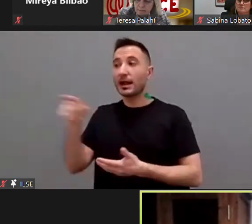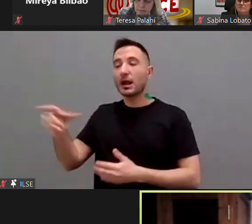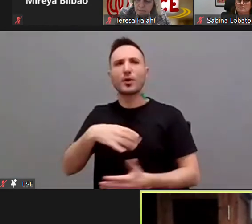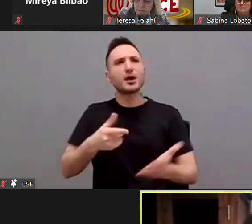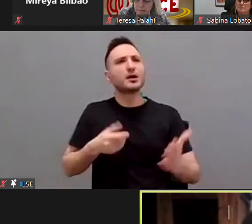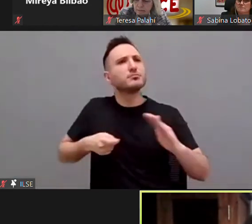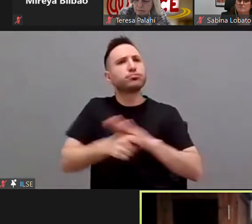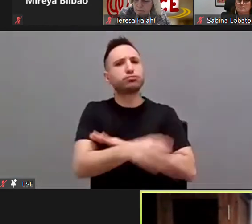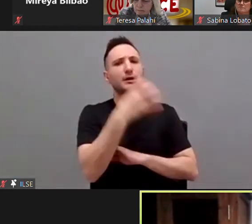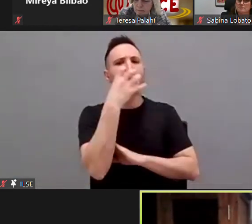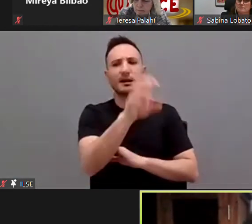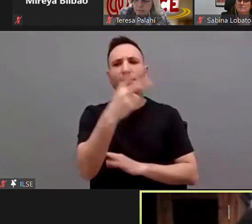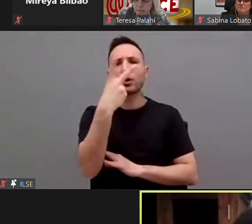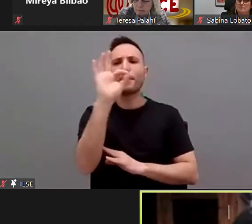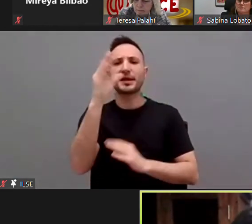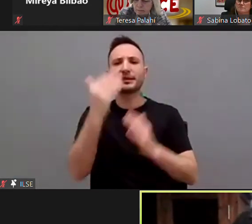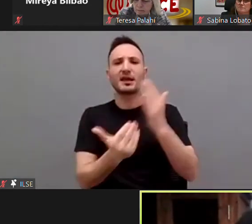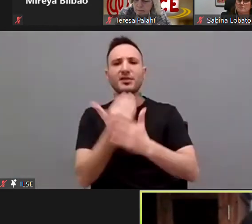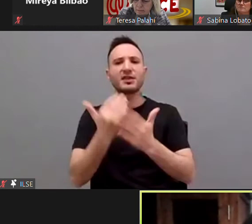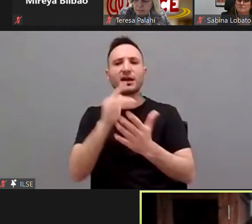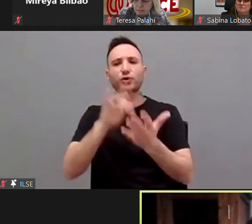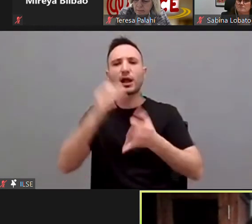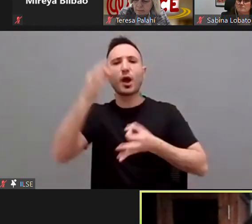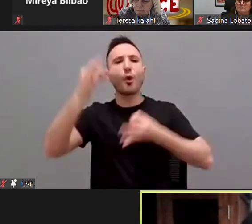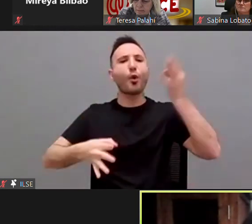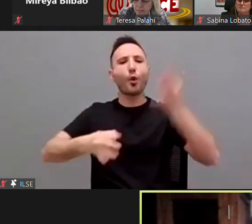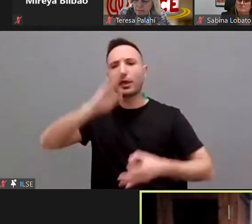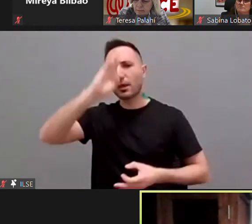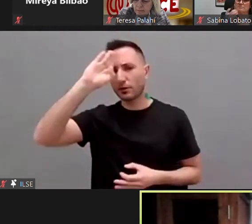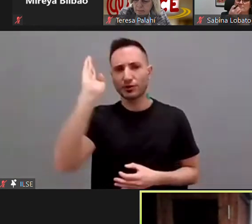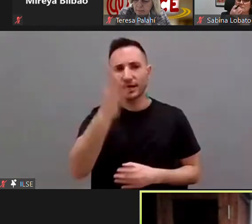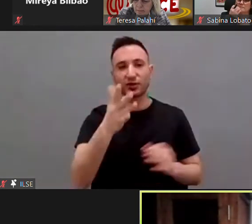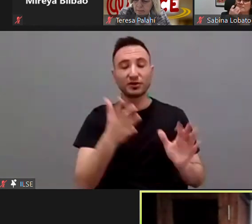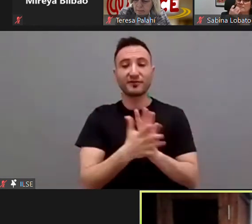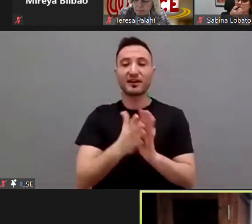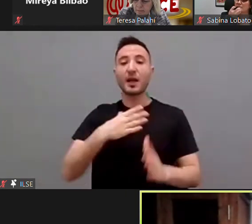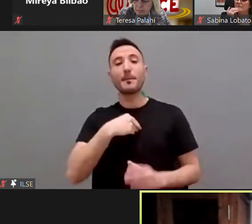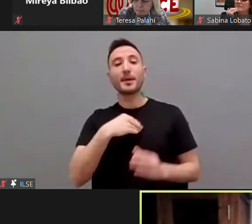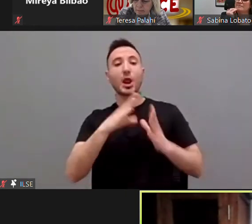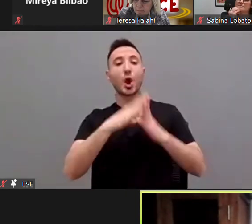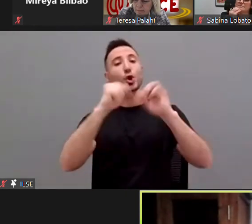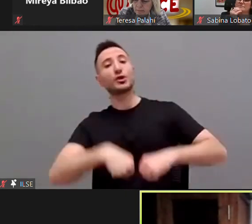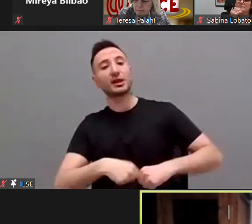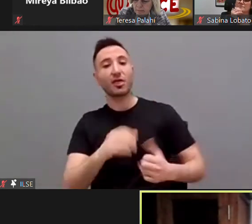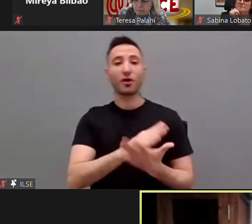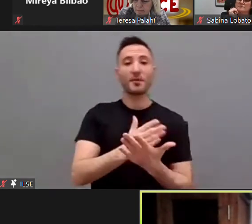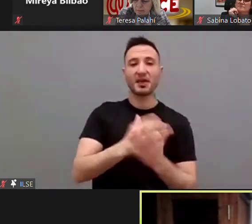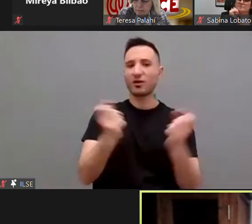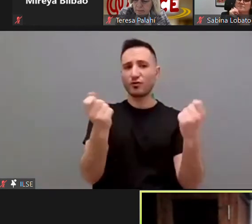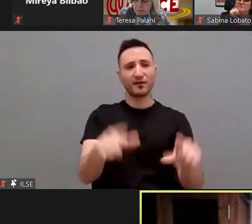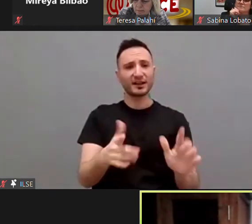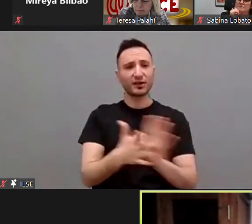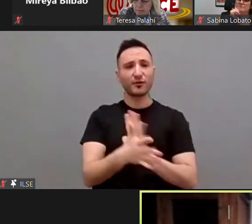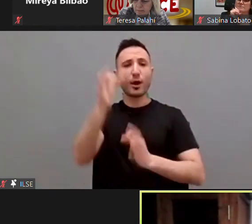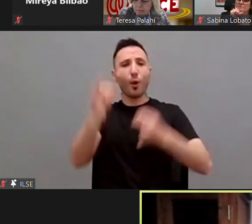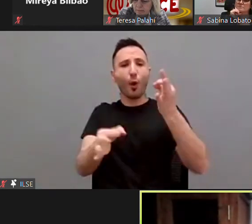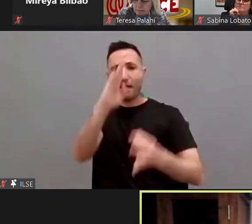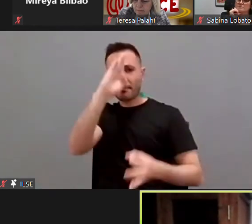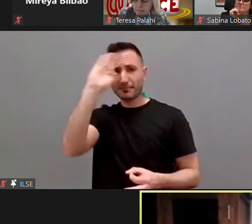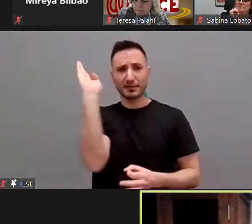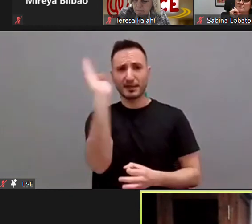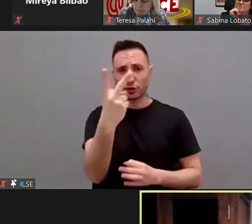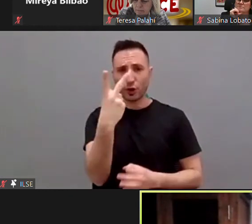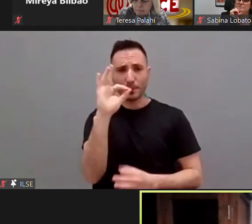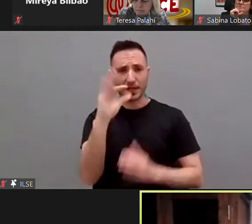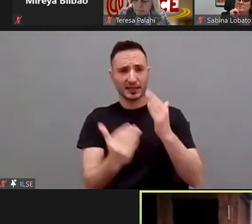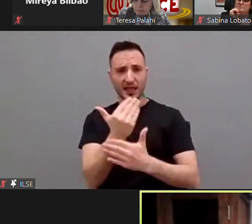pero directamente el juzgado sin tener que pasar por papeleta de conciliación, y tiene tramitación preferente. Ya finalmente un cuarto problema